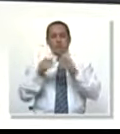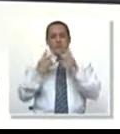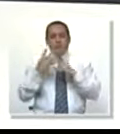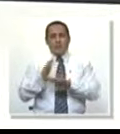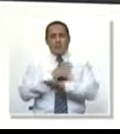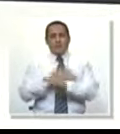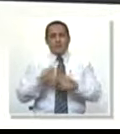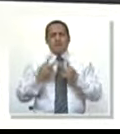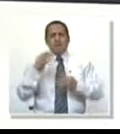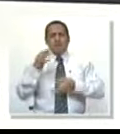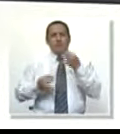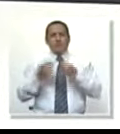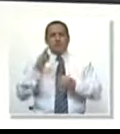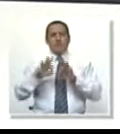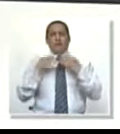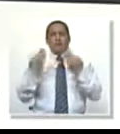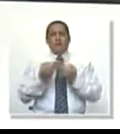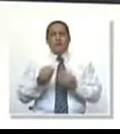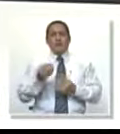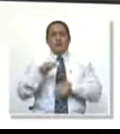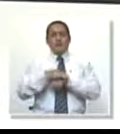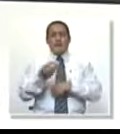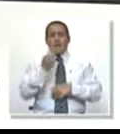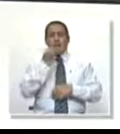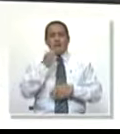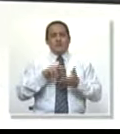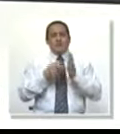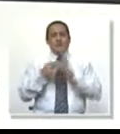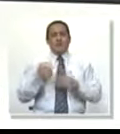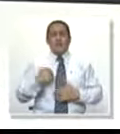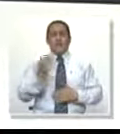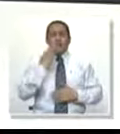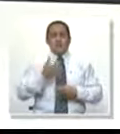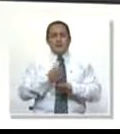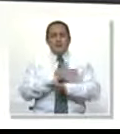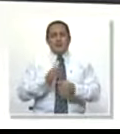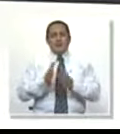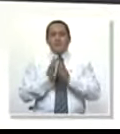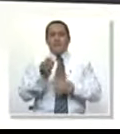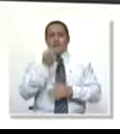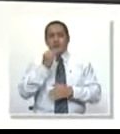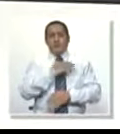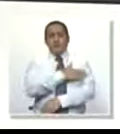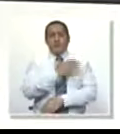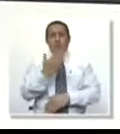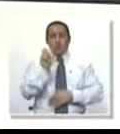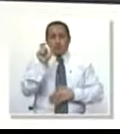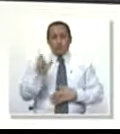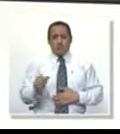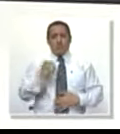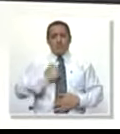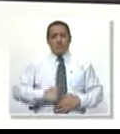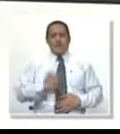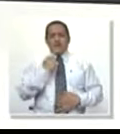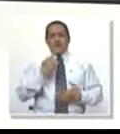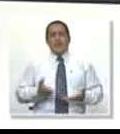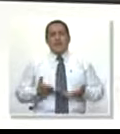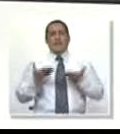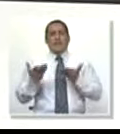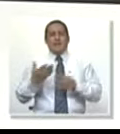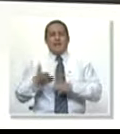originalmente se vio en un juzgado de familia sobre alimentos y resulta que la madre que era la que pedía alimentos a favor de su hija